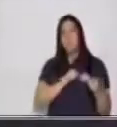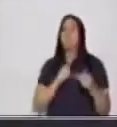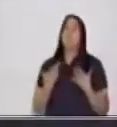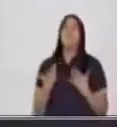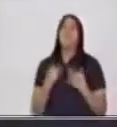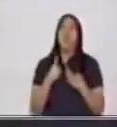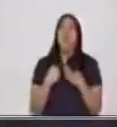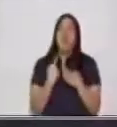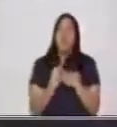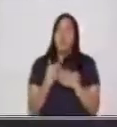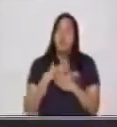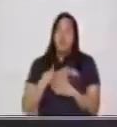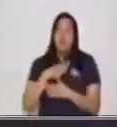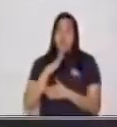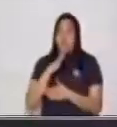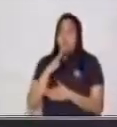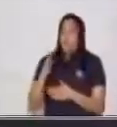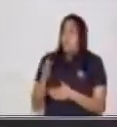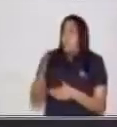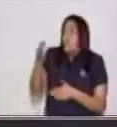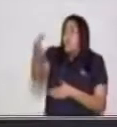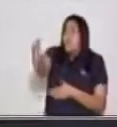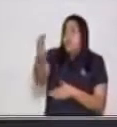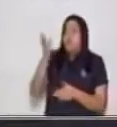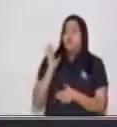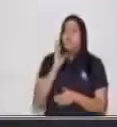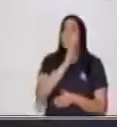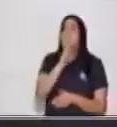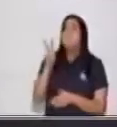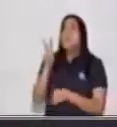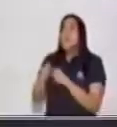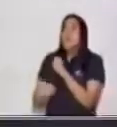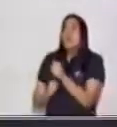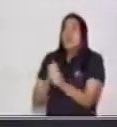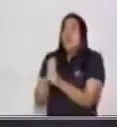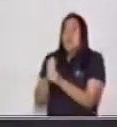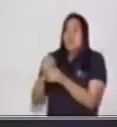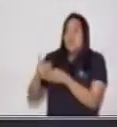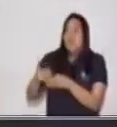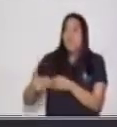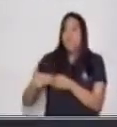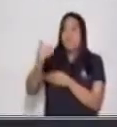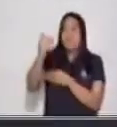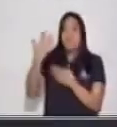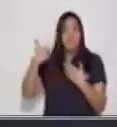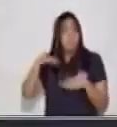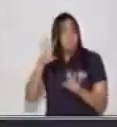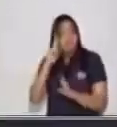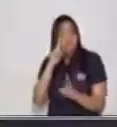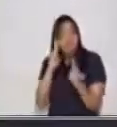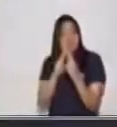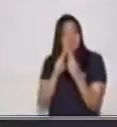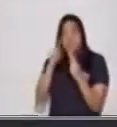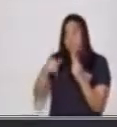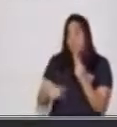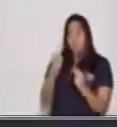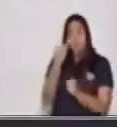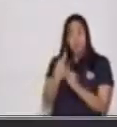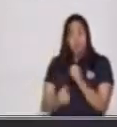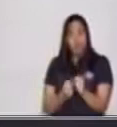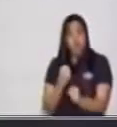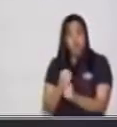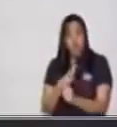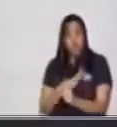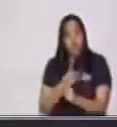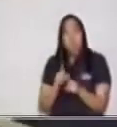hablamos de un futuro, nos dicen dentro de 22 años. Entonces, como no conocemos la edad actual, pero